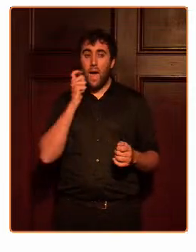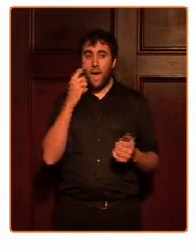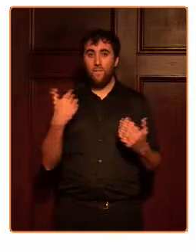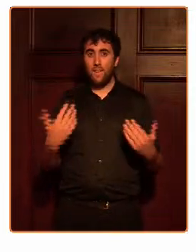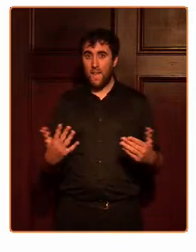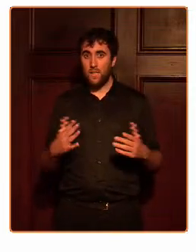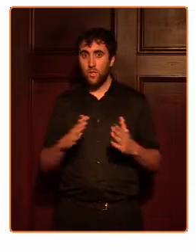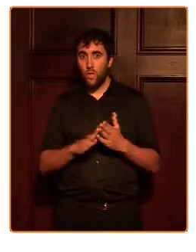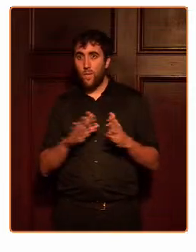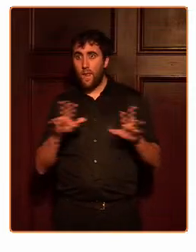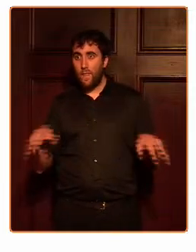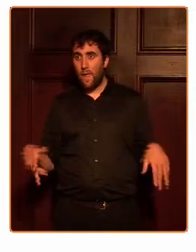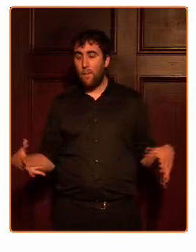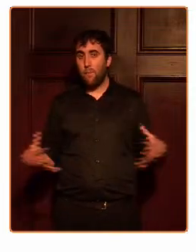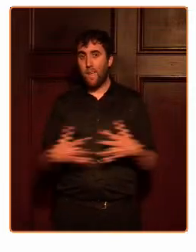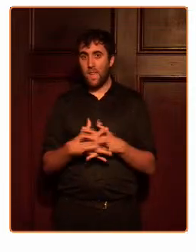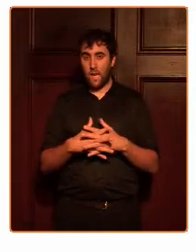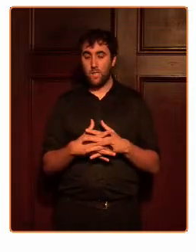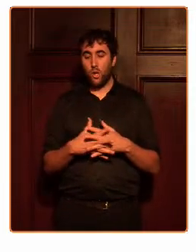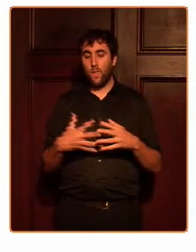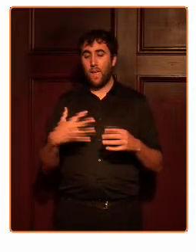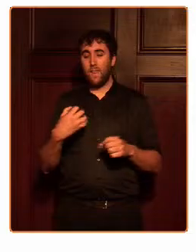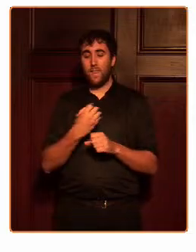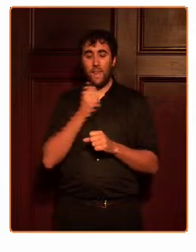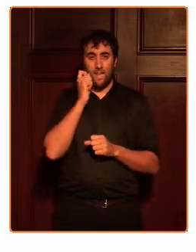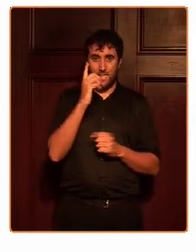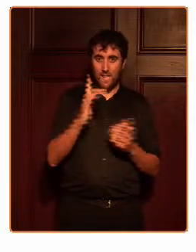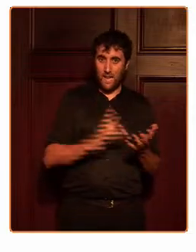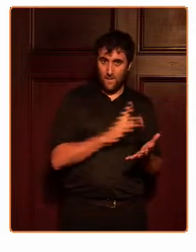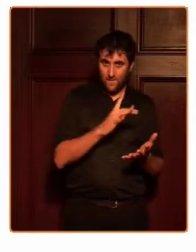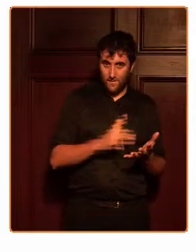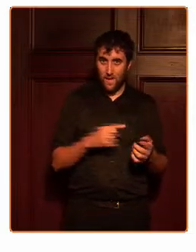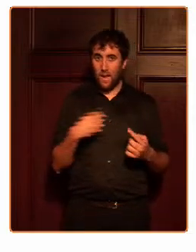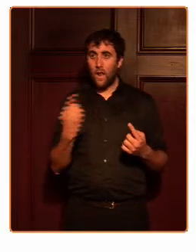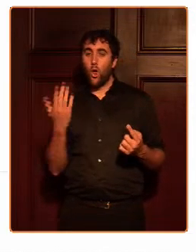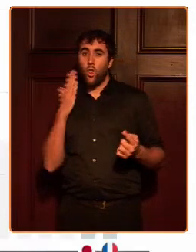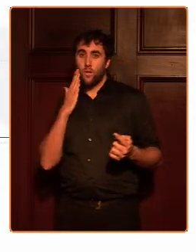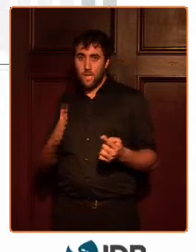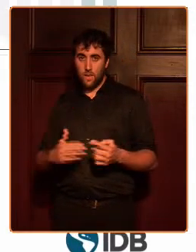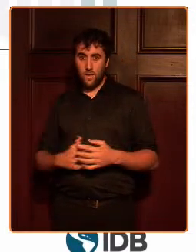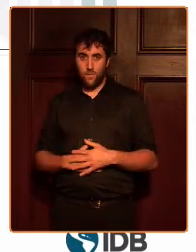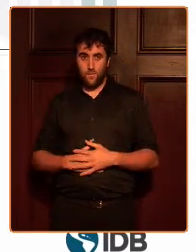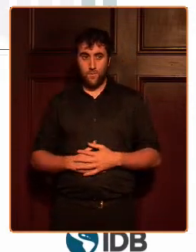la capacidad de integración de la inteligencia artificial de los docentes?